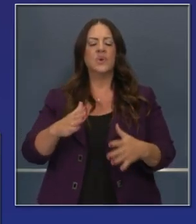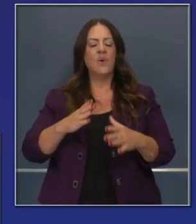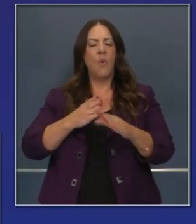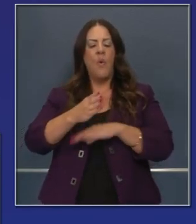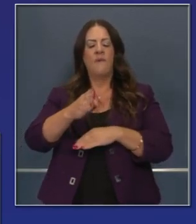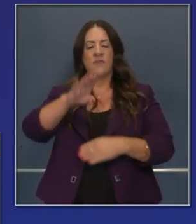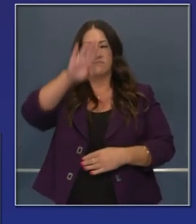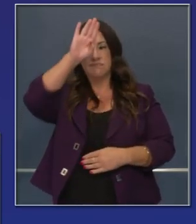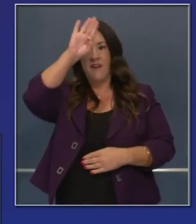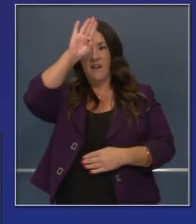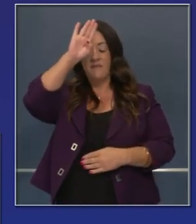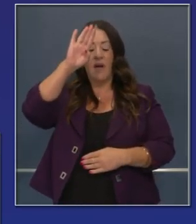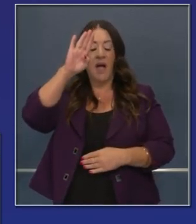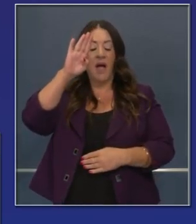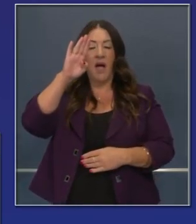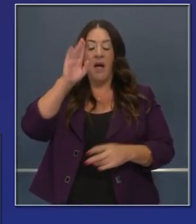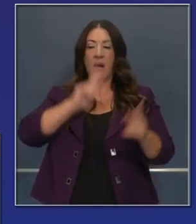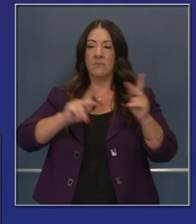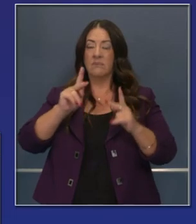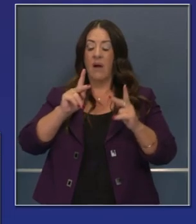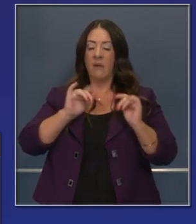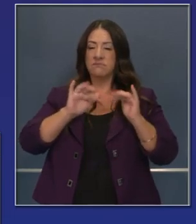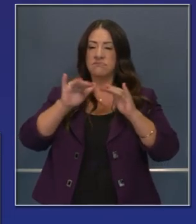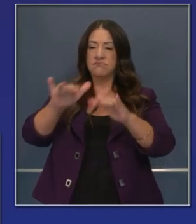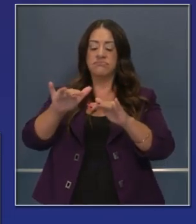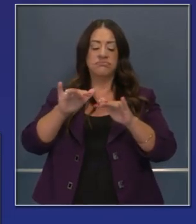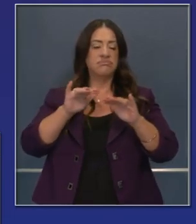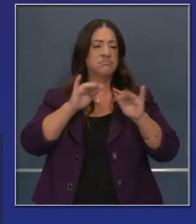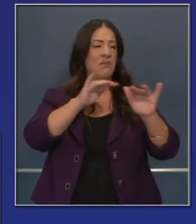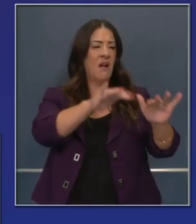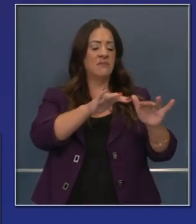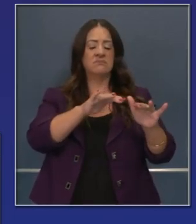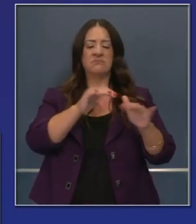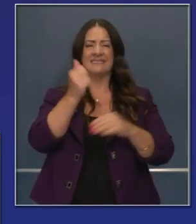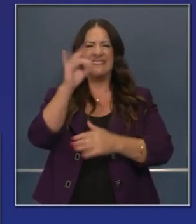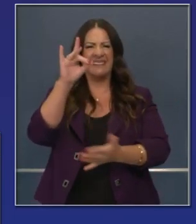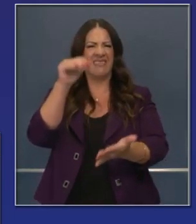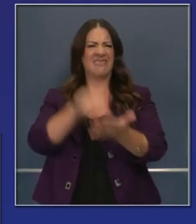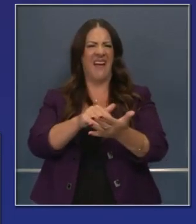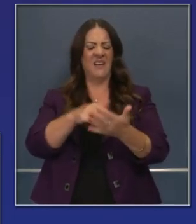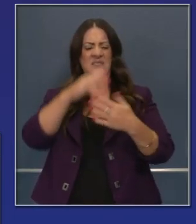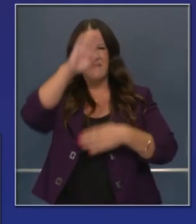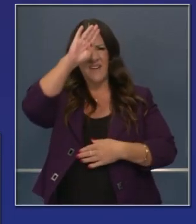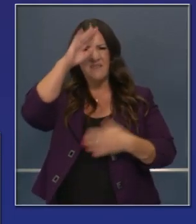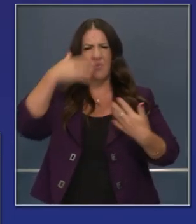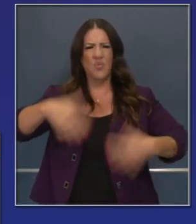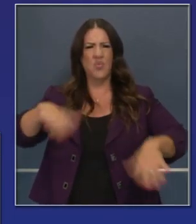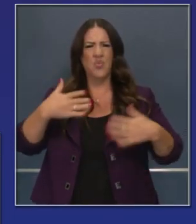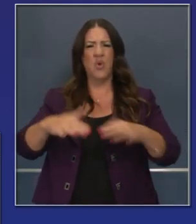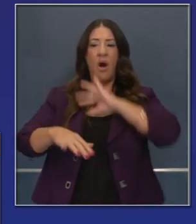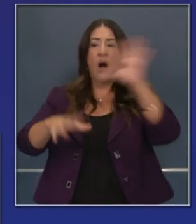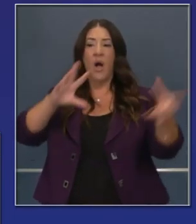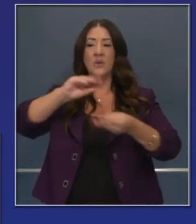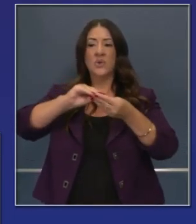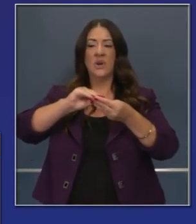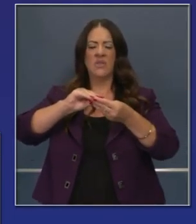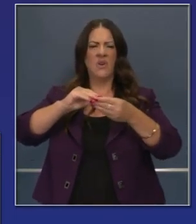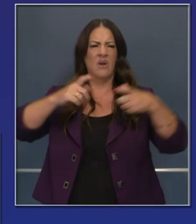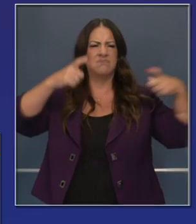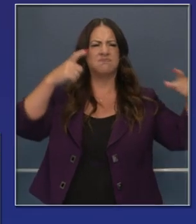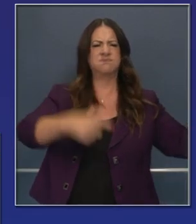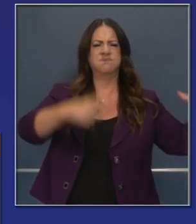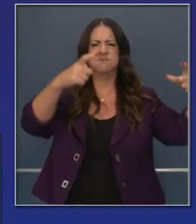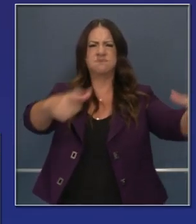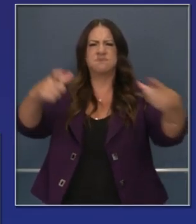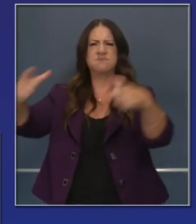Seguimos vigilantes con más de 18.000 bomberos trabajando activamente en estos complejos, 27 complejos